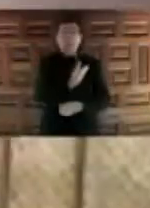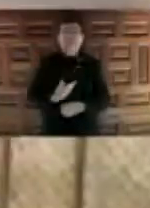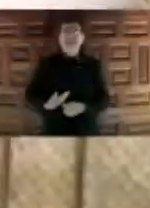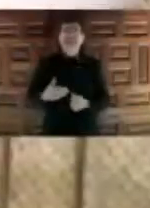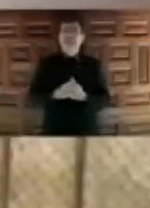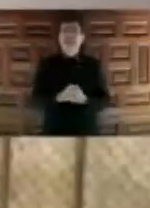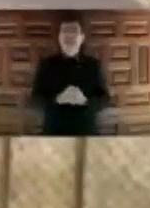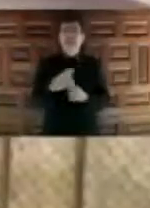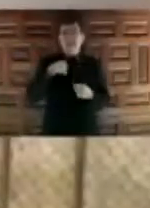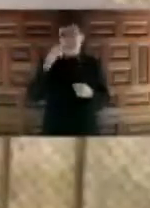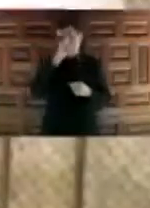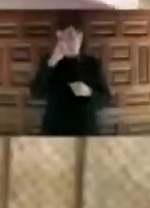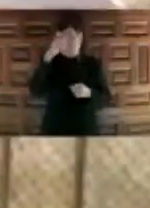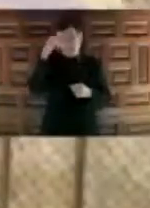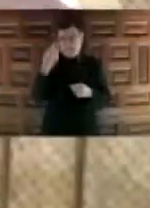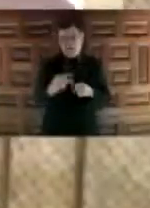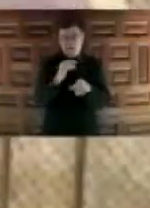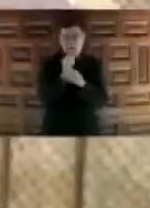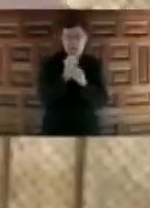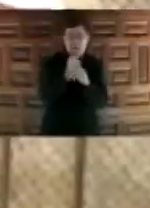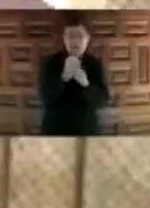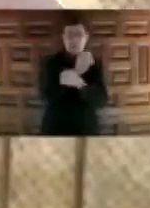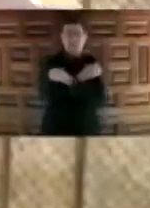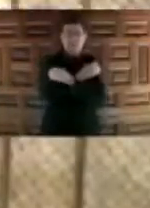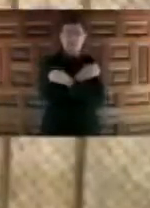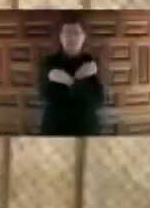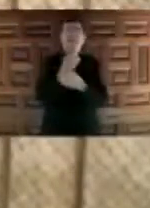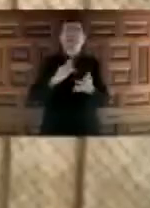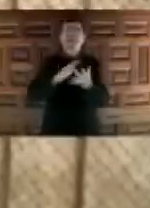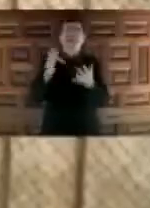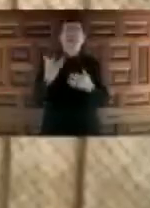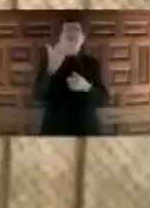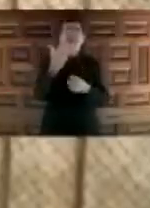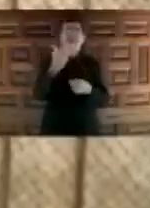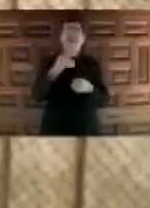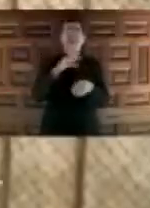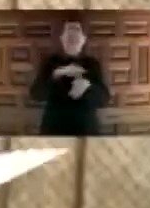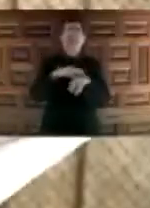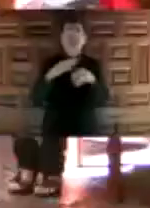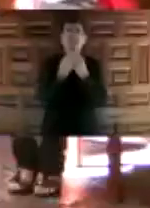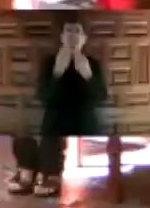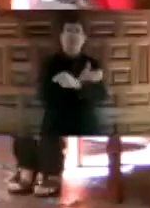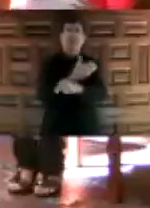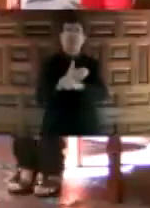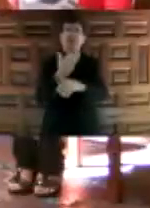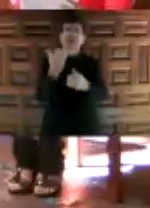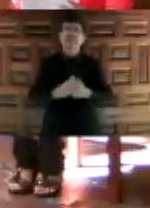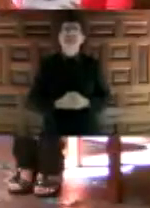presidente del Consejo Mexicano de Investigación Educativa. Muchas gracias, doctor, por acompañarnos.